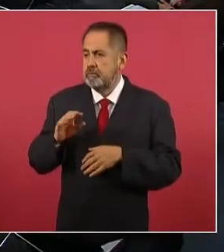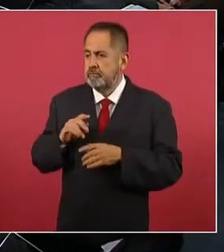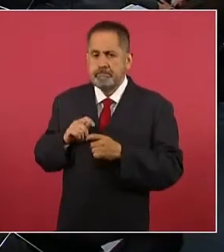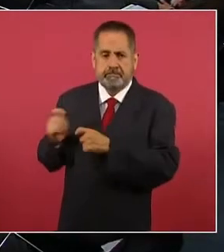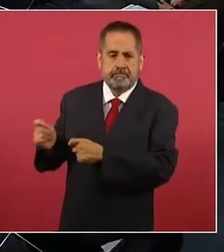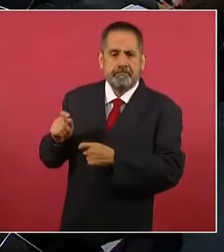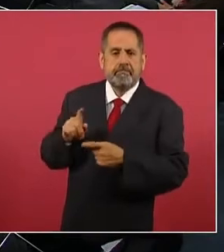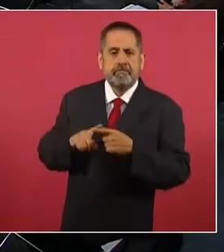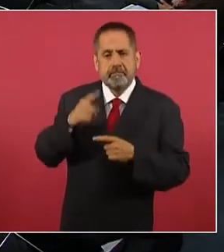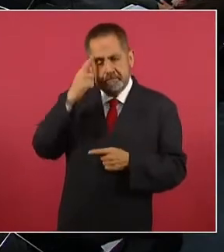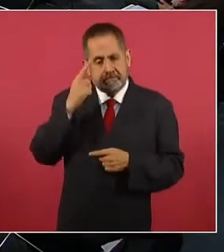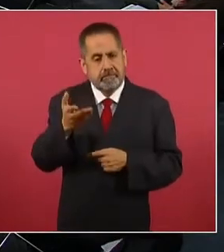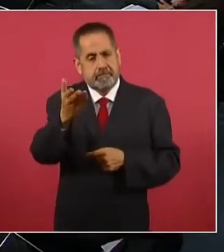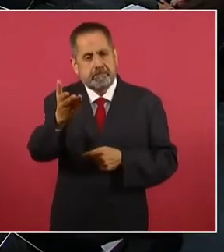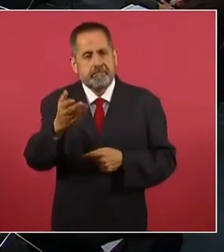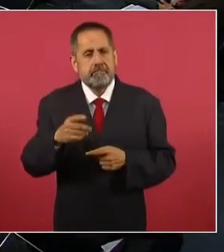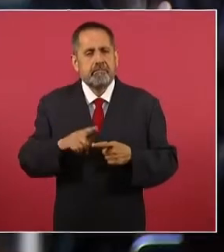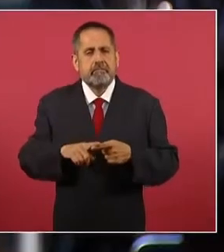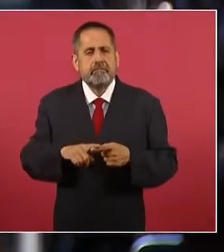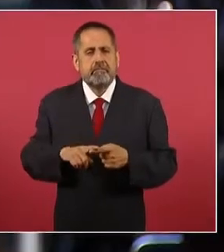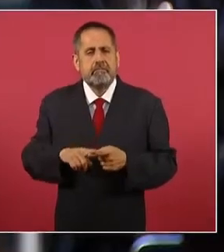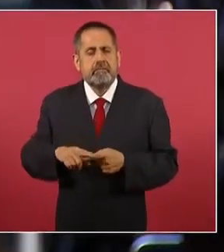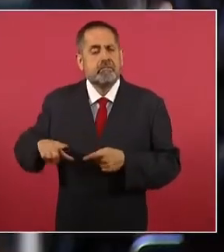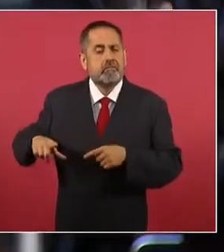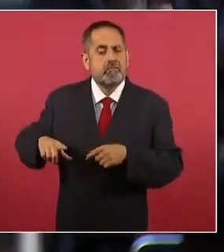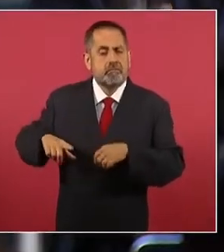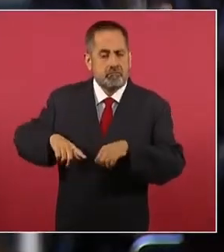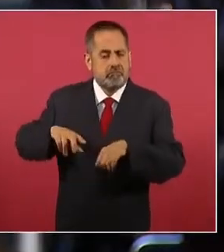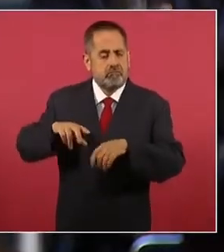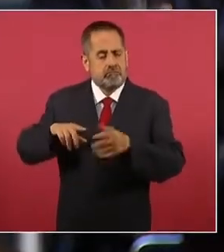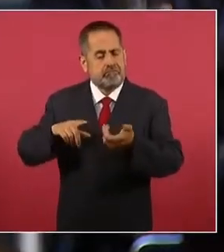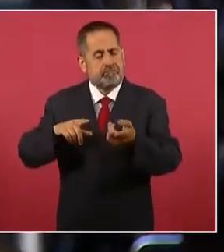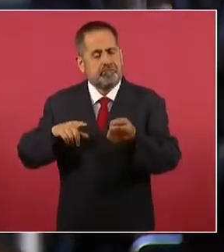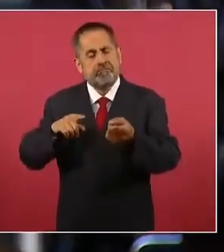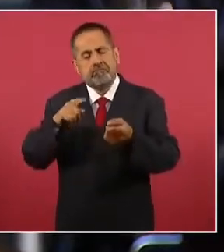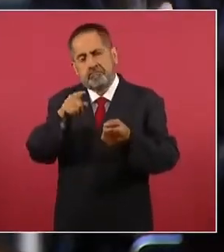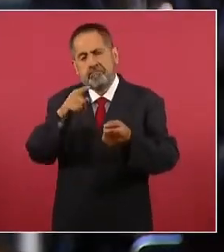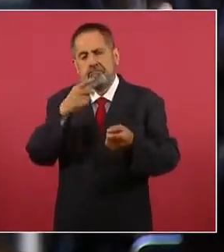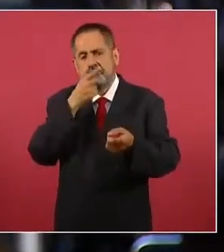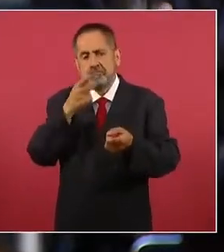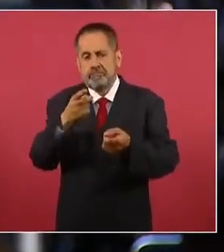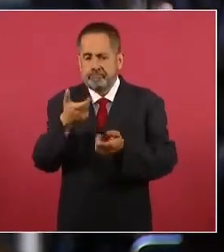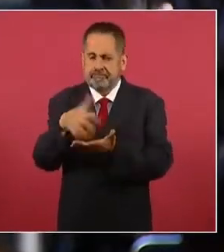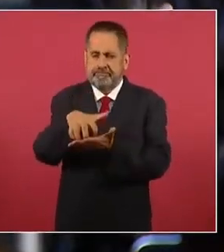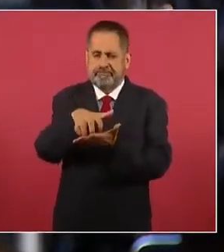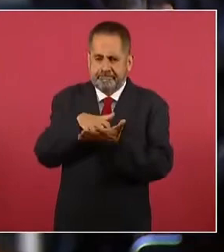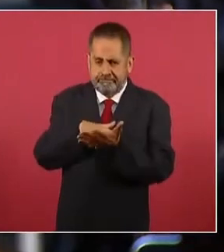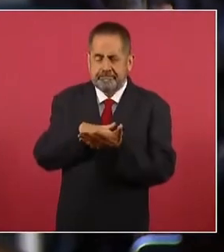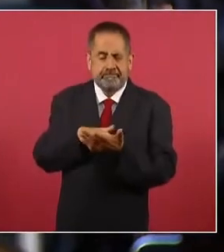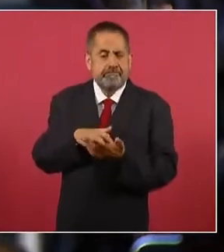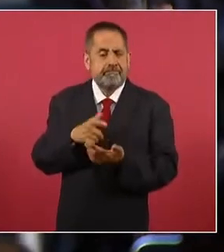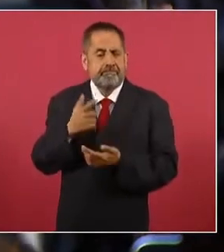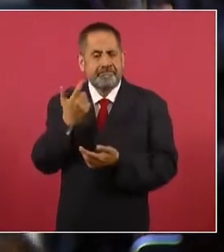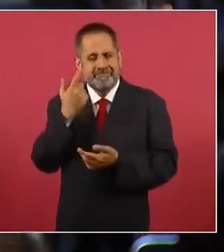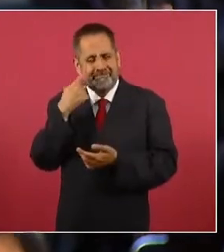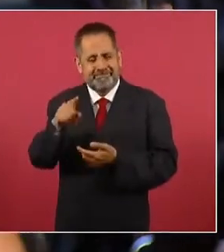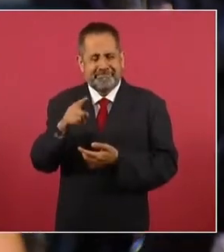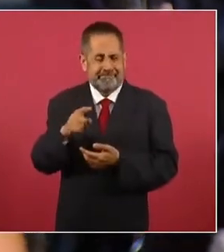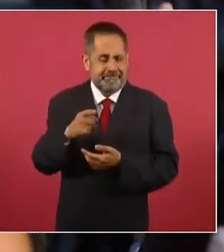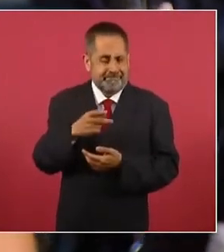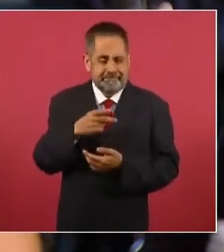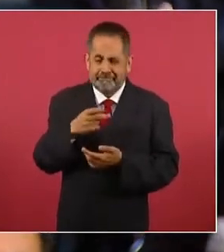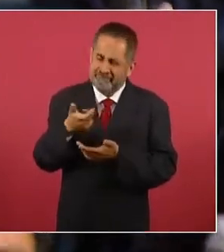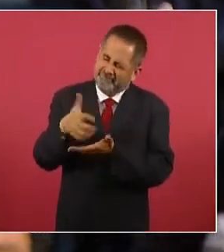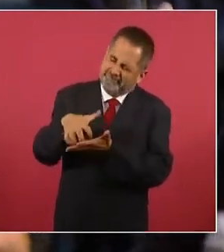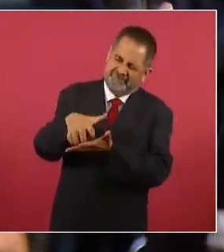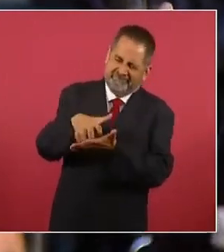demás, usted ha hablado de la austeridad republicana y posteriormente de la austeridad franciscana. Sin en cambio, con el